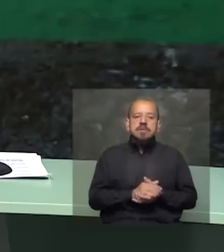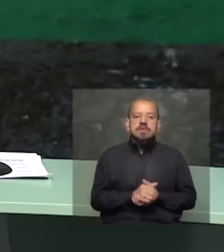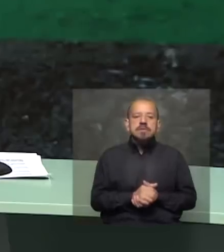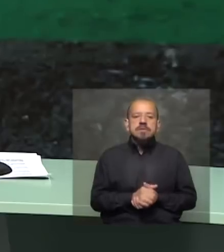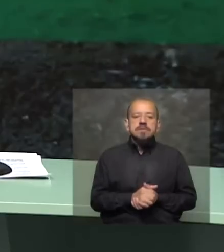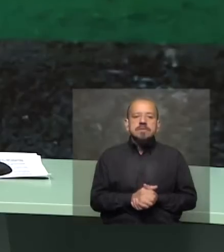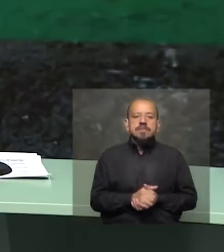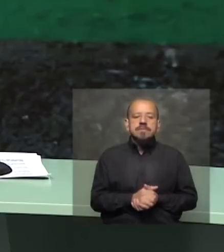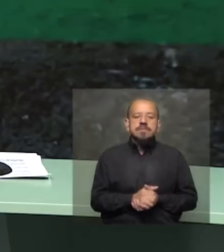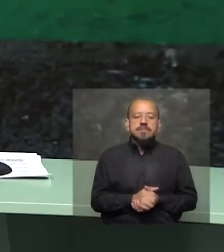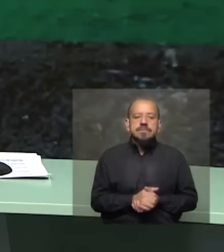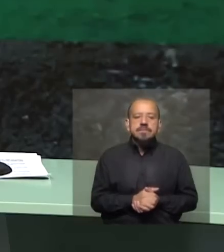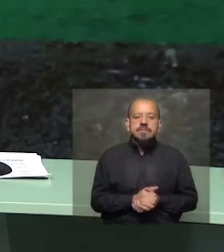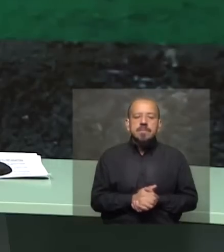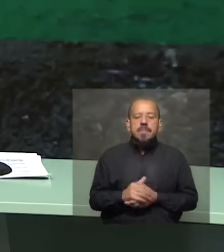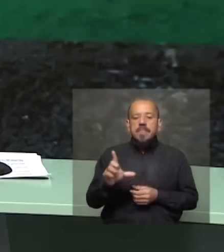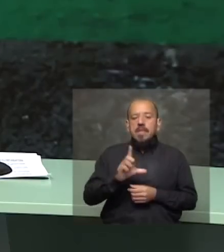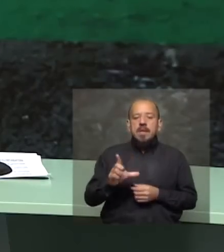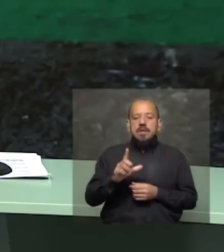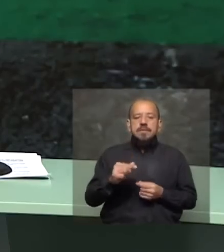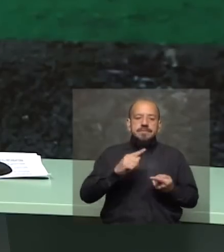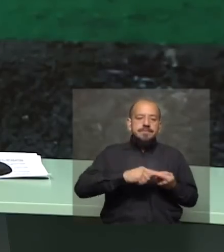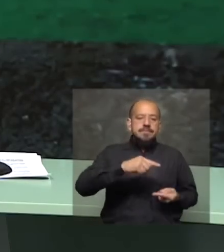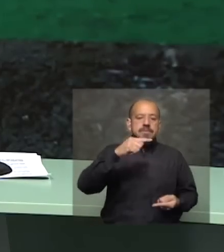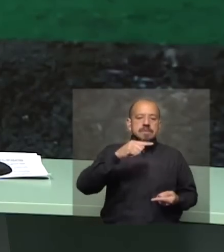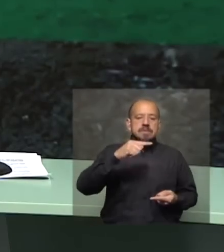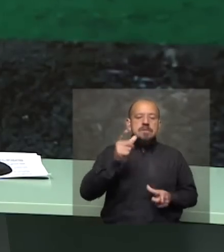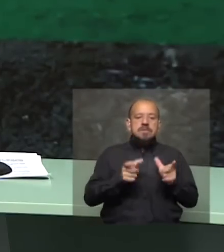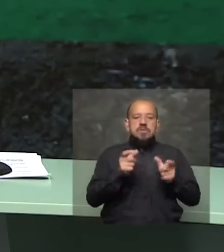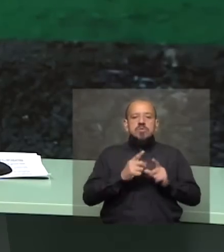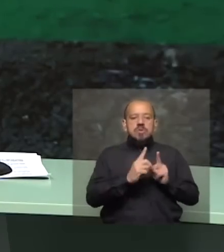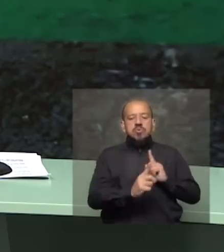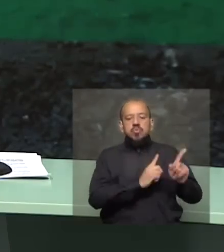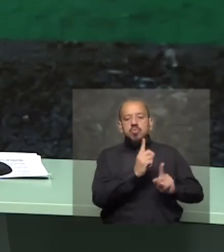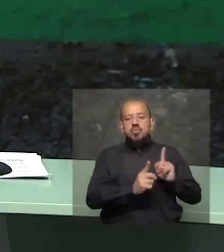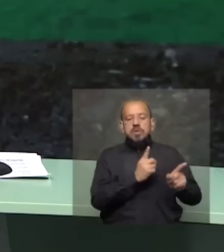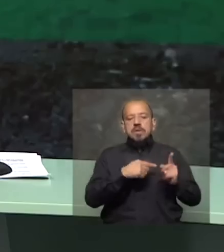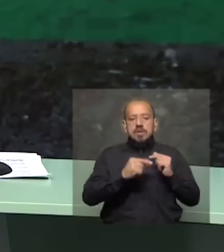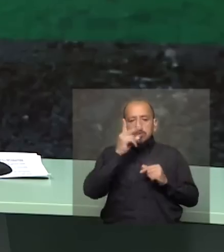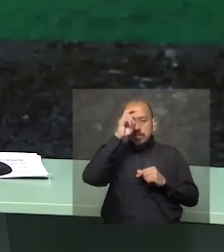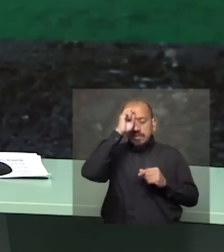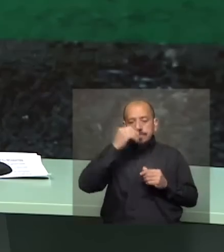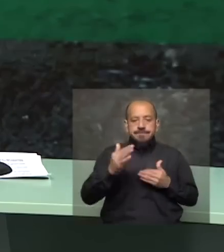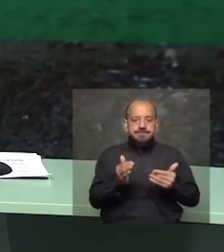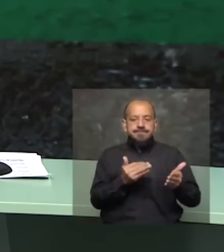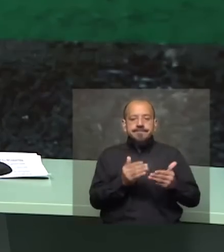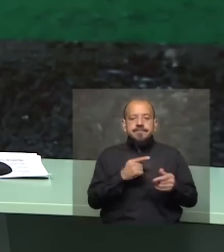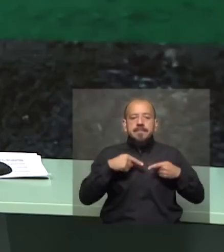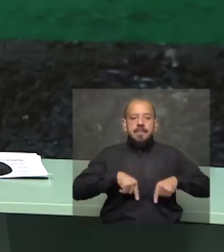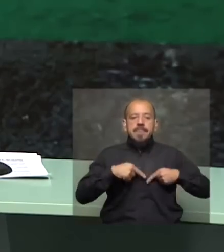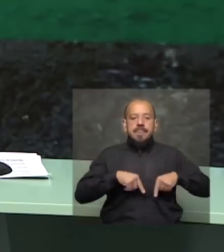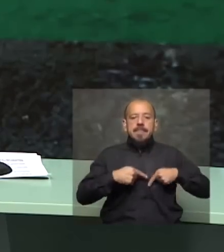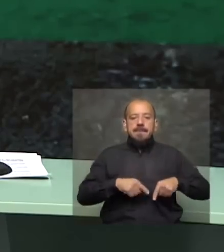desde el lunes se entregará agua embotellada a las personas usuarias de las policlínicas de la intendencia de Montevideo que